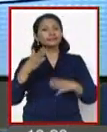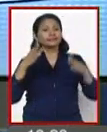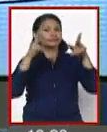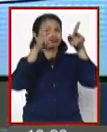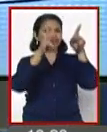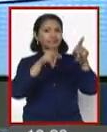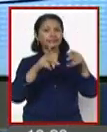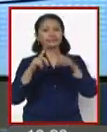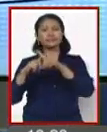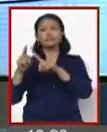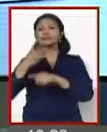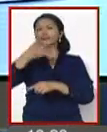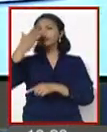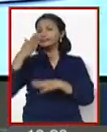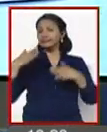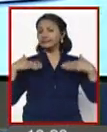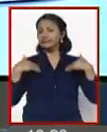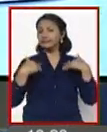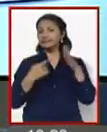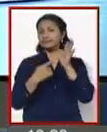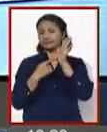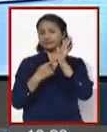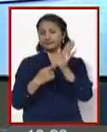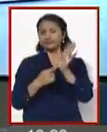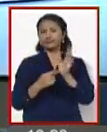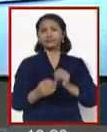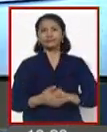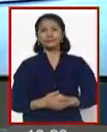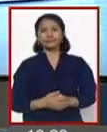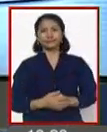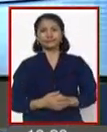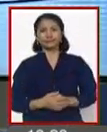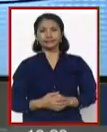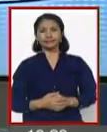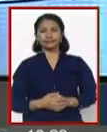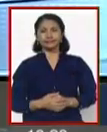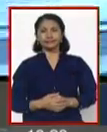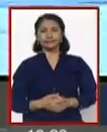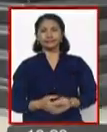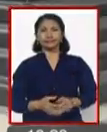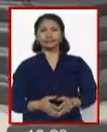de los humanos y de los animales? Si no lo sabe, a continuación vamos a revisar el siguiente informe.